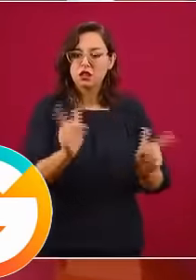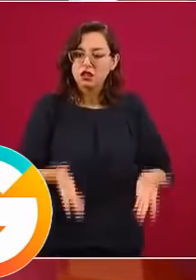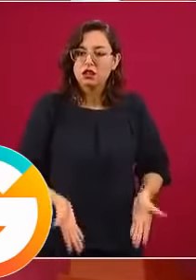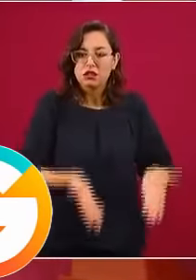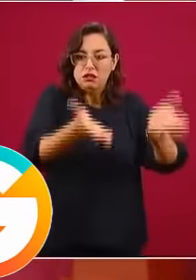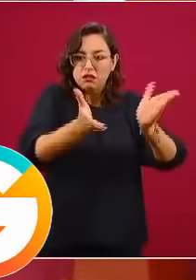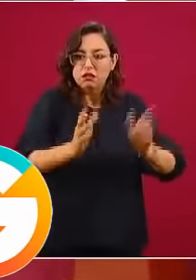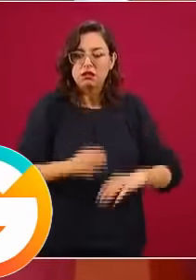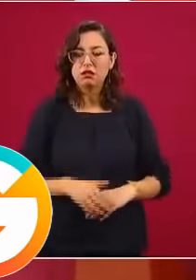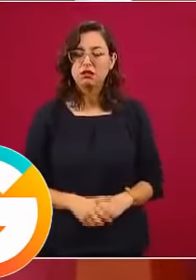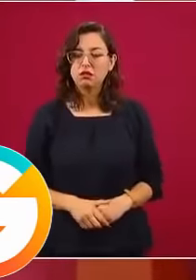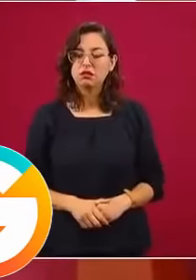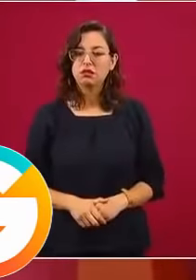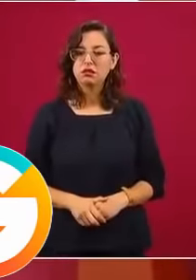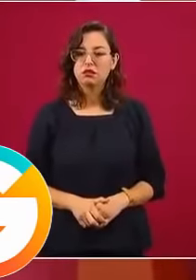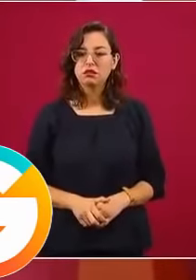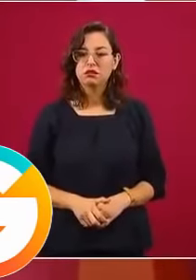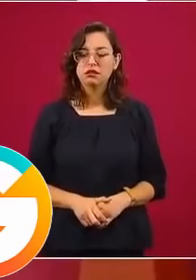lo sueltan.